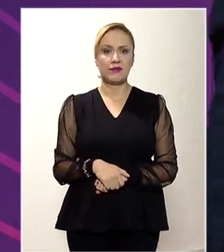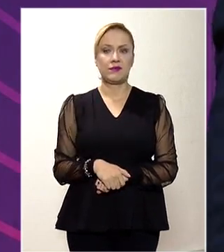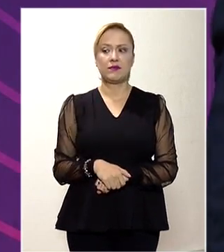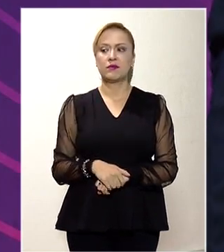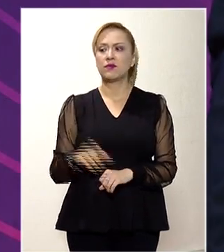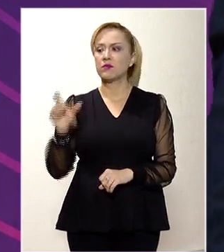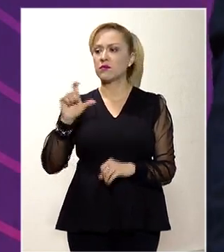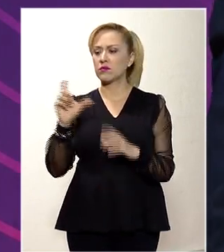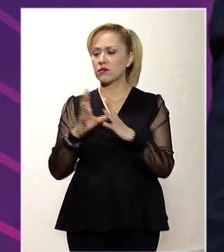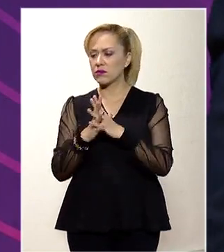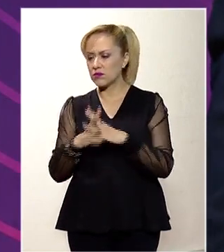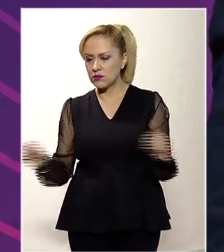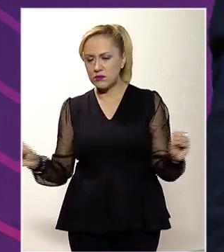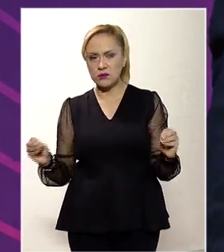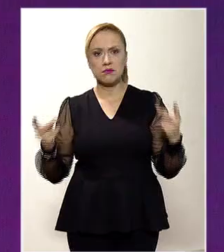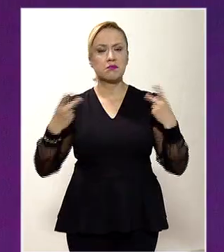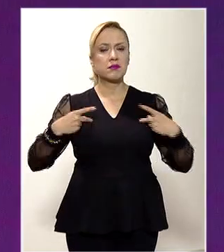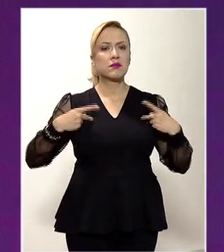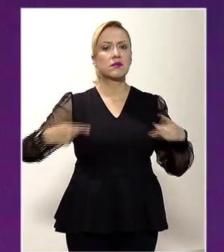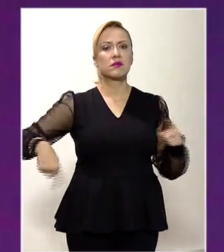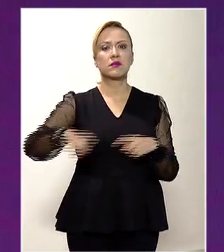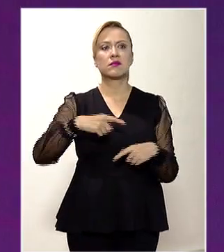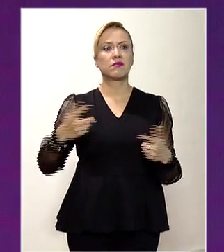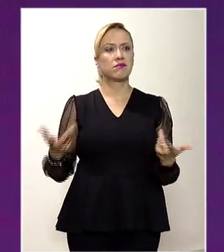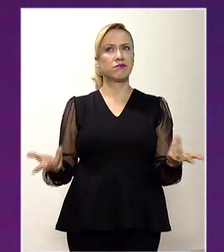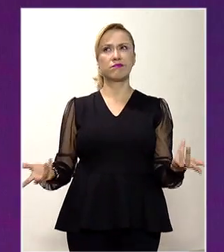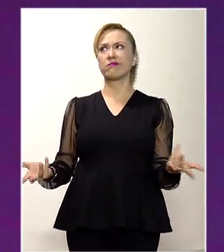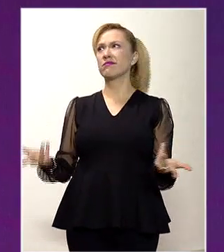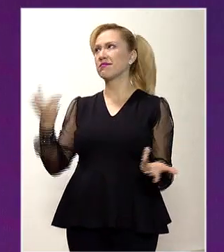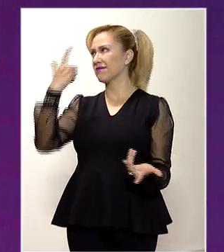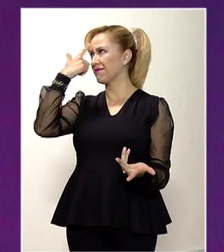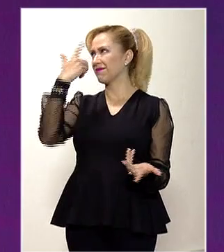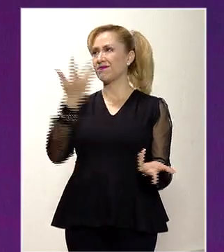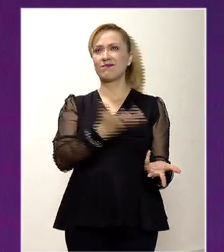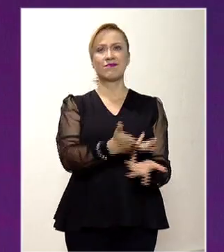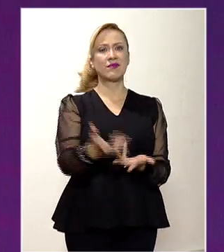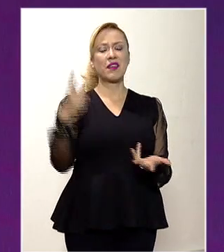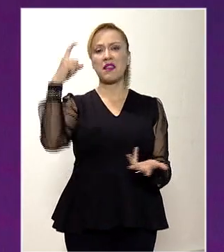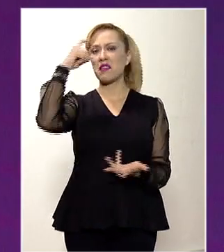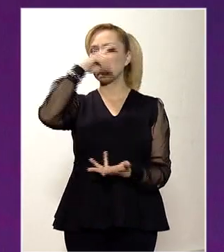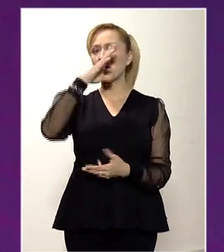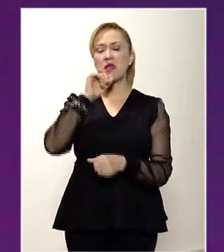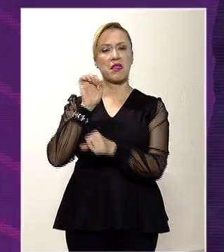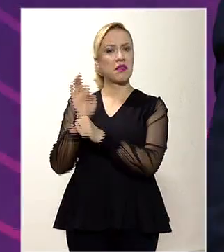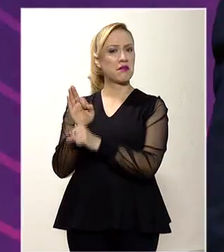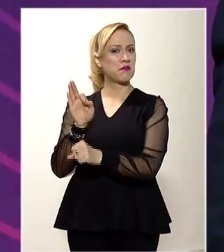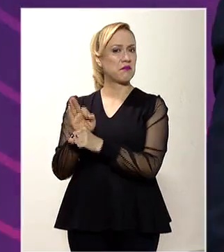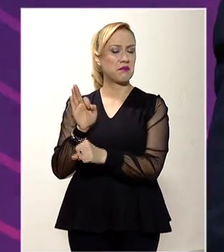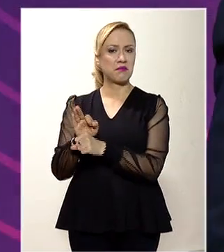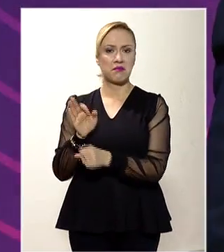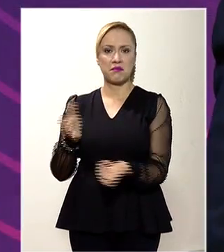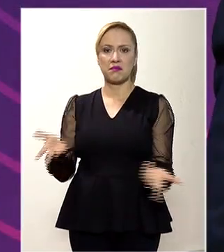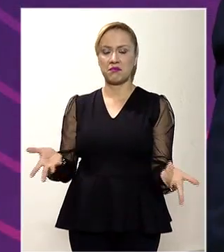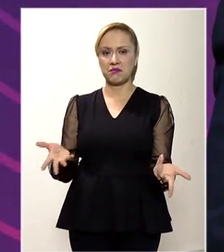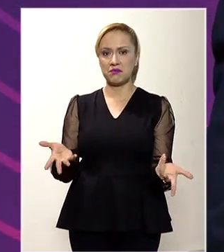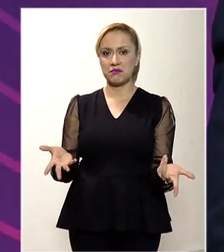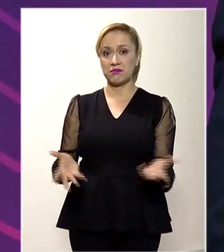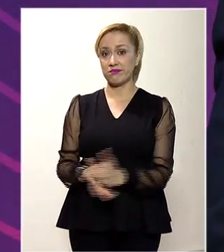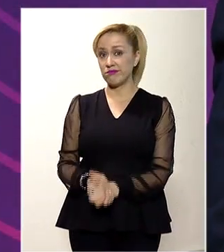La desaparición pone a las personas en un limbo donde es muy difícil su protección. Eso también es lo que caracteriza la desaparición,